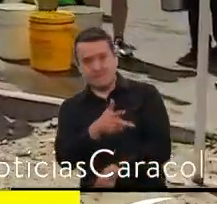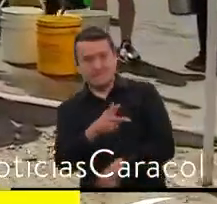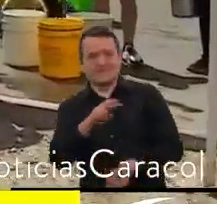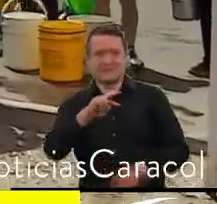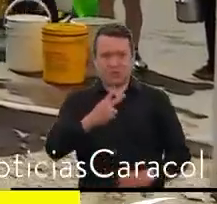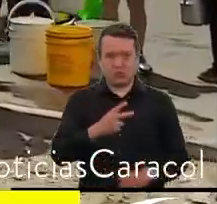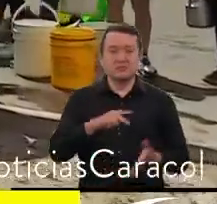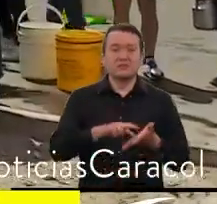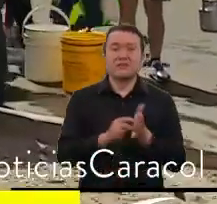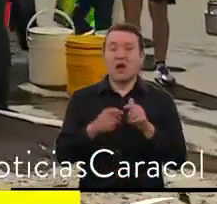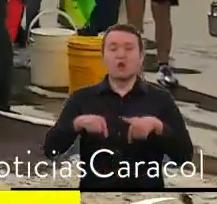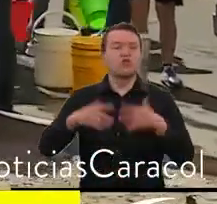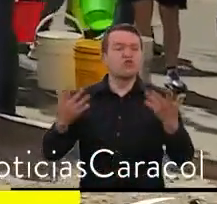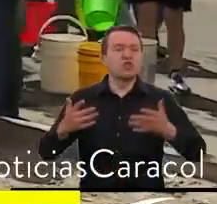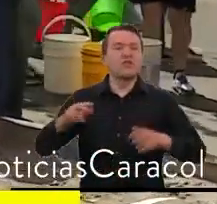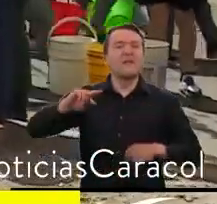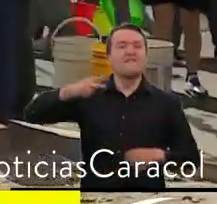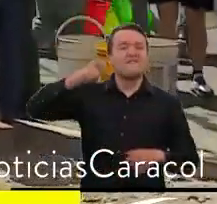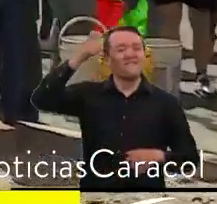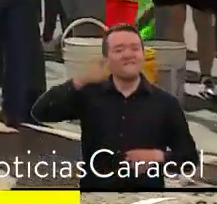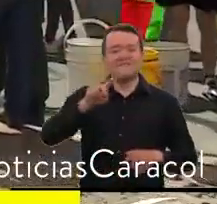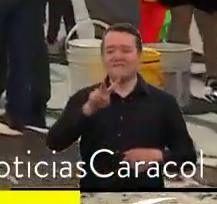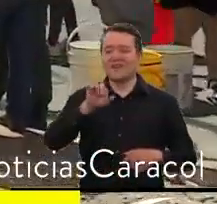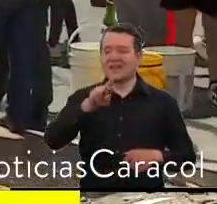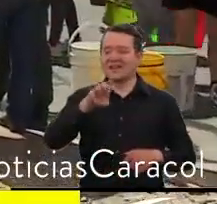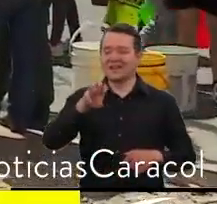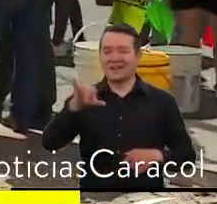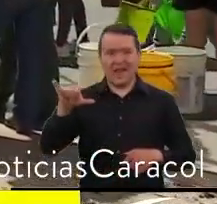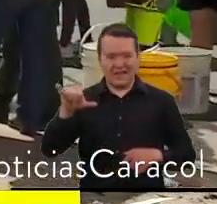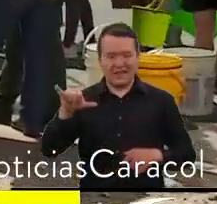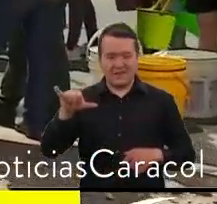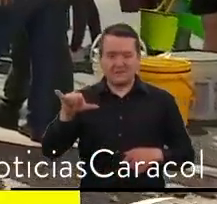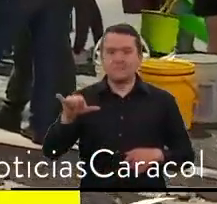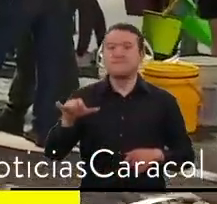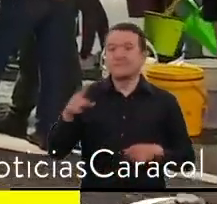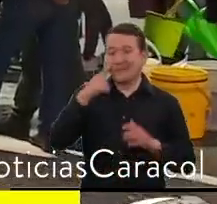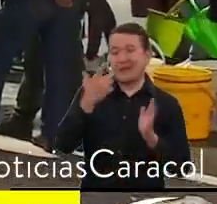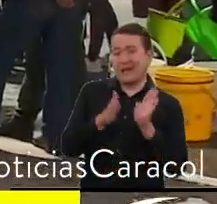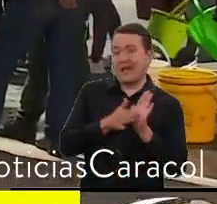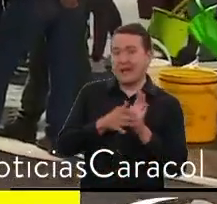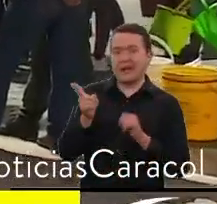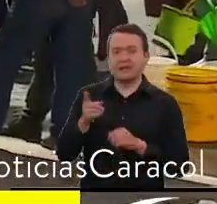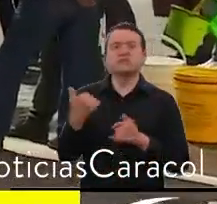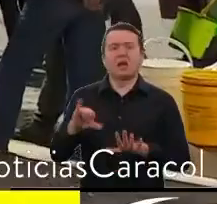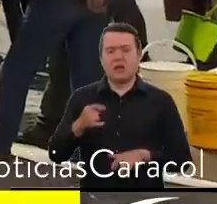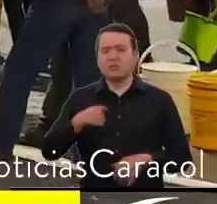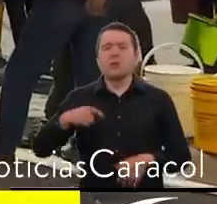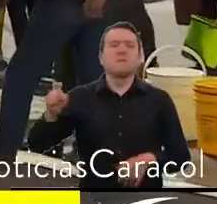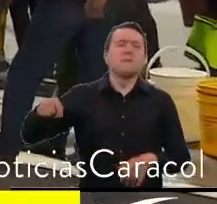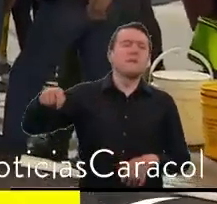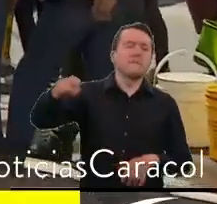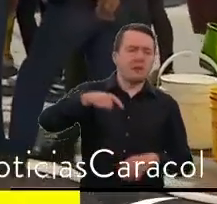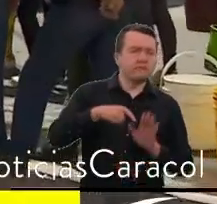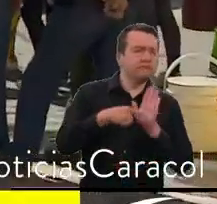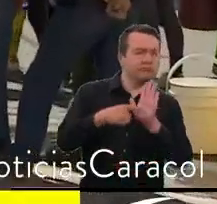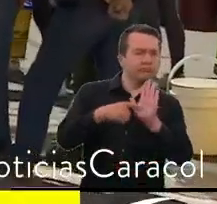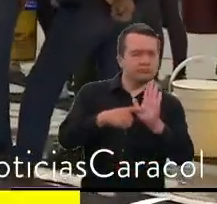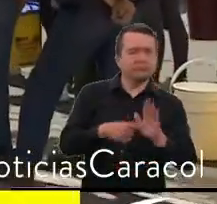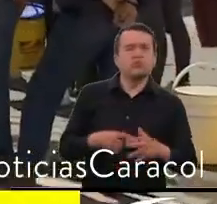en el punto del Virrey suministrando. Y hicimos un recorrido, también hablamos con el distrito para conocer la razón, el porqué de